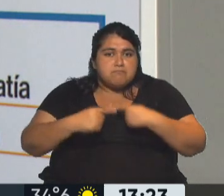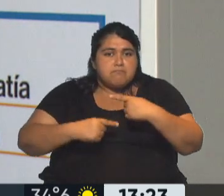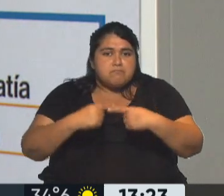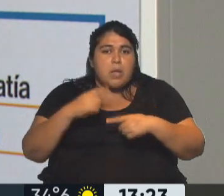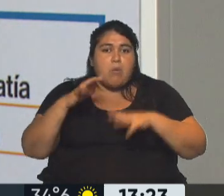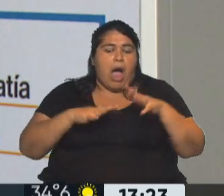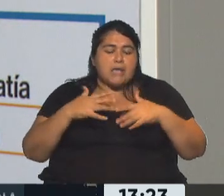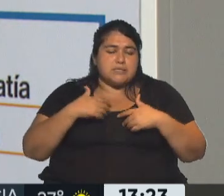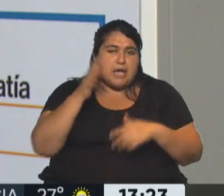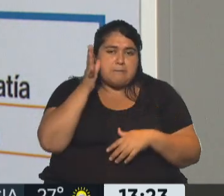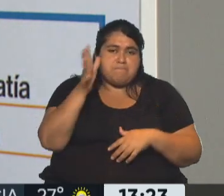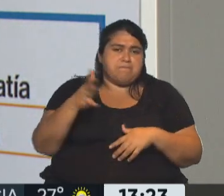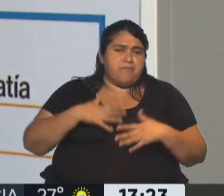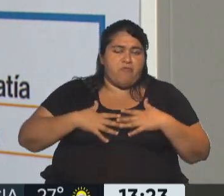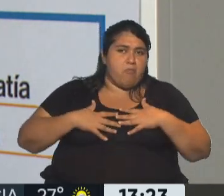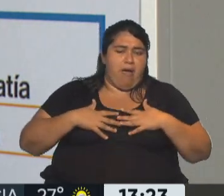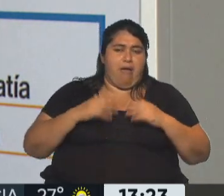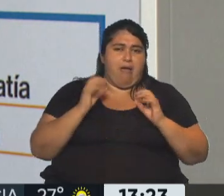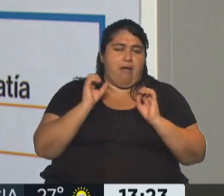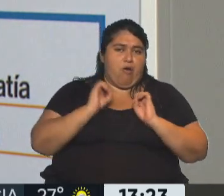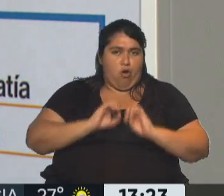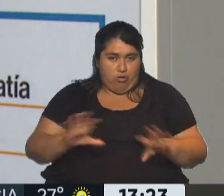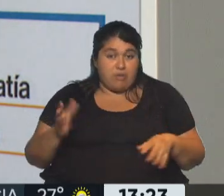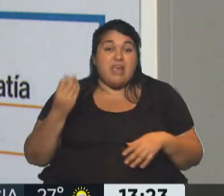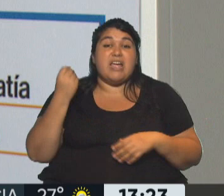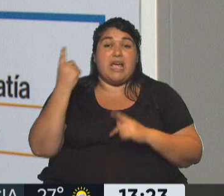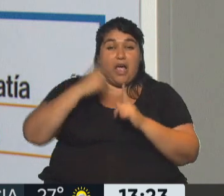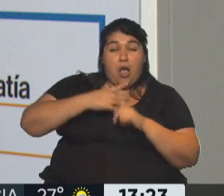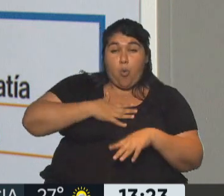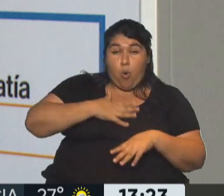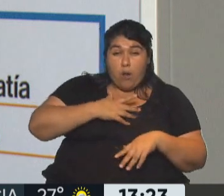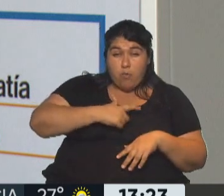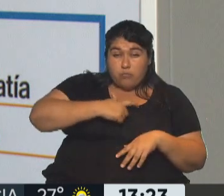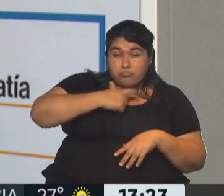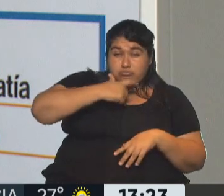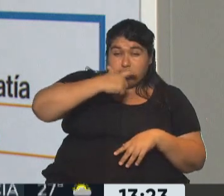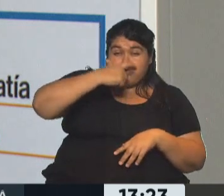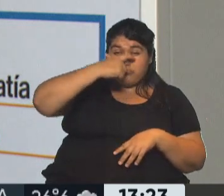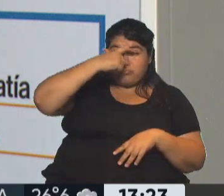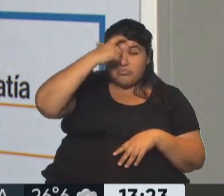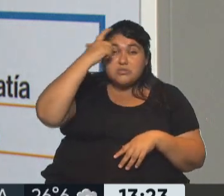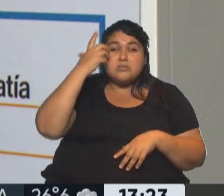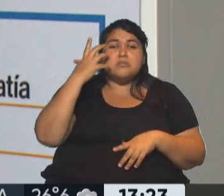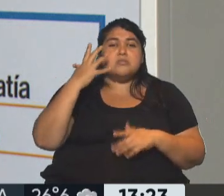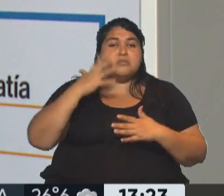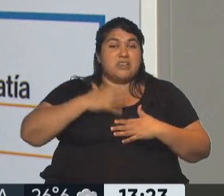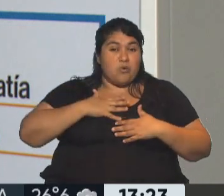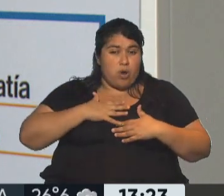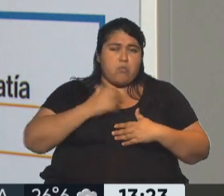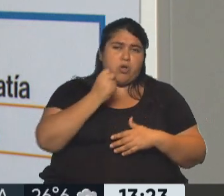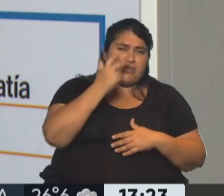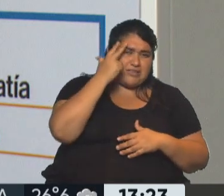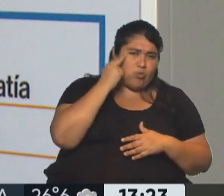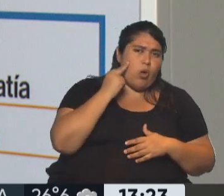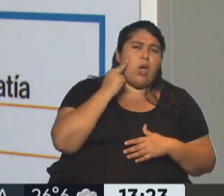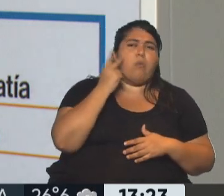golpe de calor. El golpe de calor es una emergencia médica en la cual la temperatura del cuerpo empieza a subir a valores por encima de 39, 40